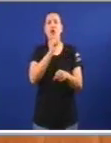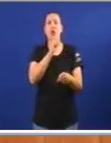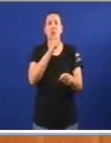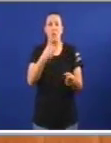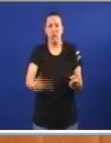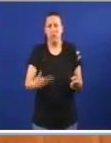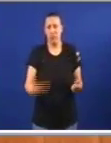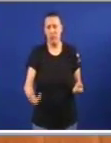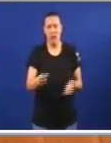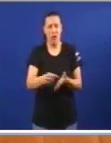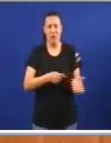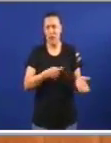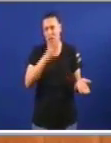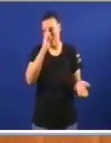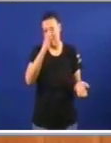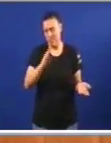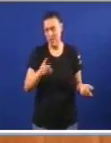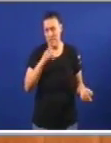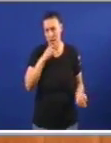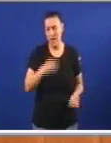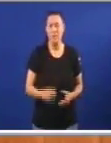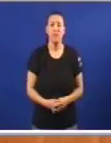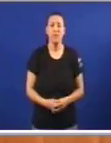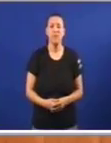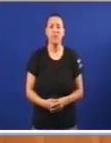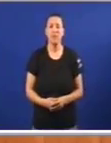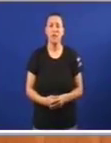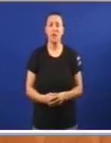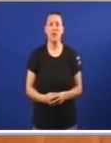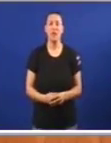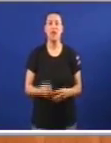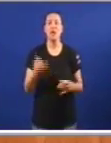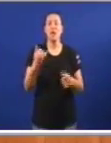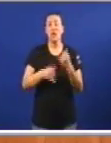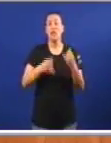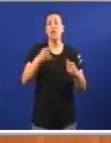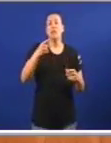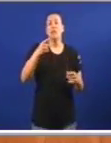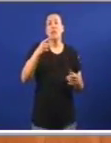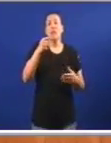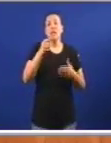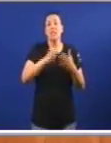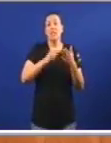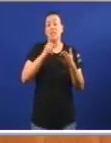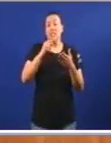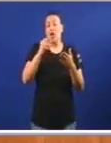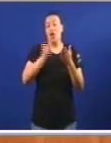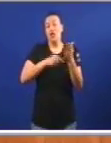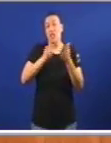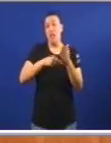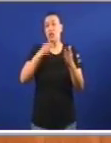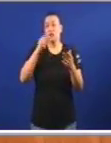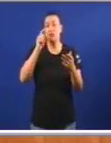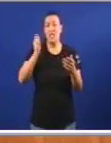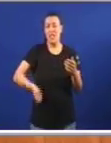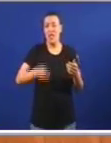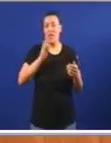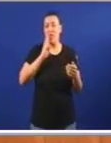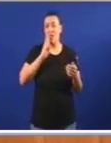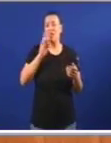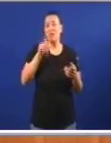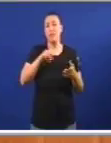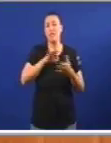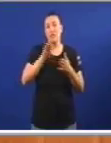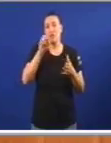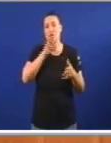precario. A concatenación de contratos, froito da sentenza que se fixo referencia tamén na iniciativa, sucede tamén no Servizo Galego